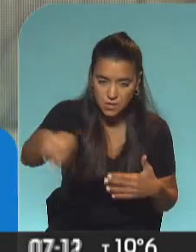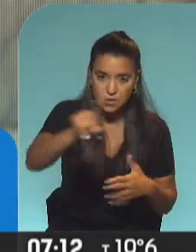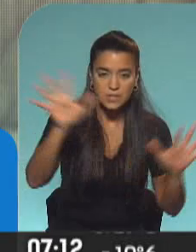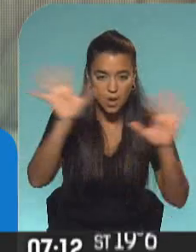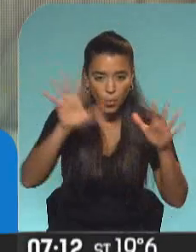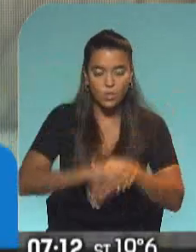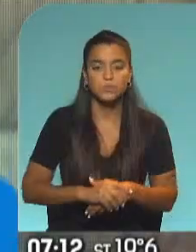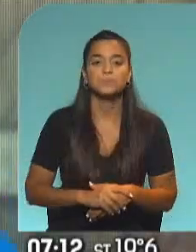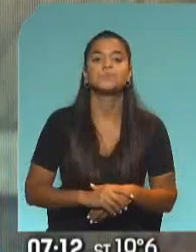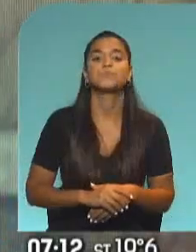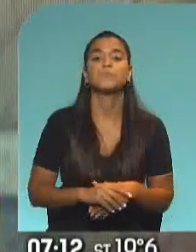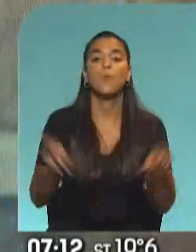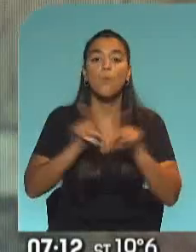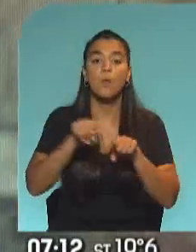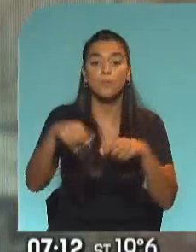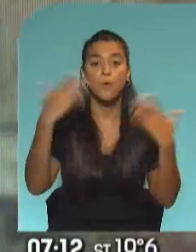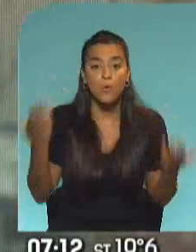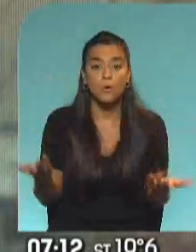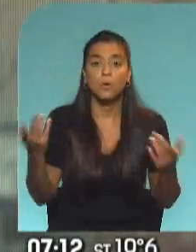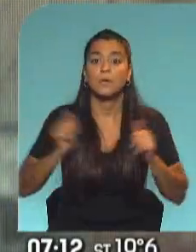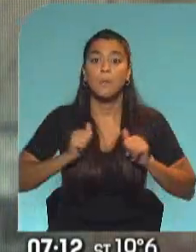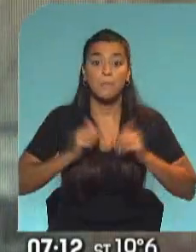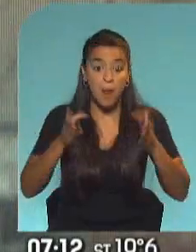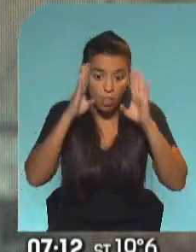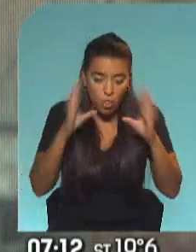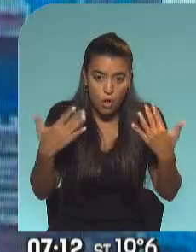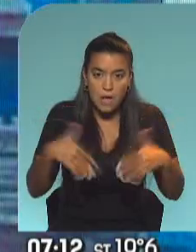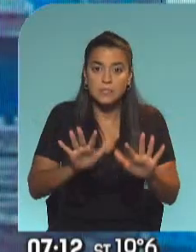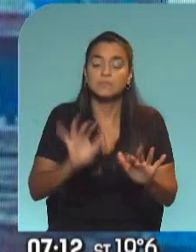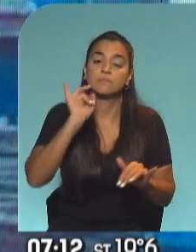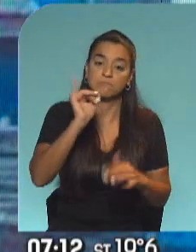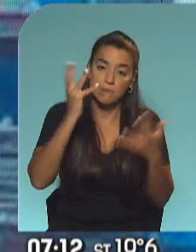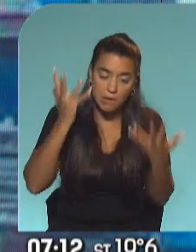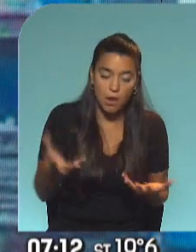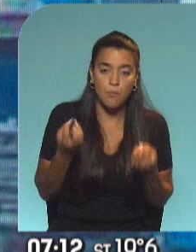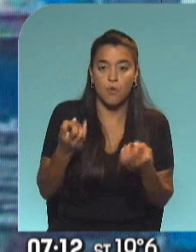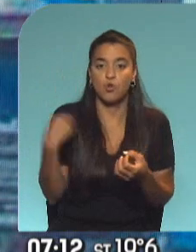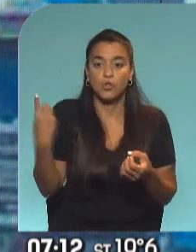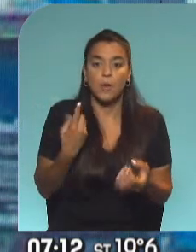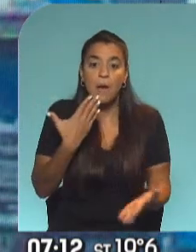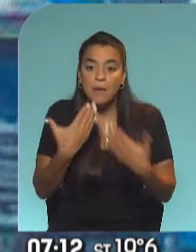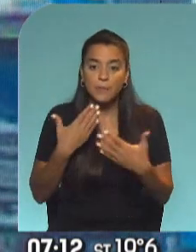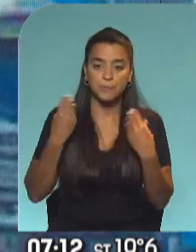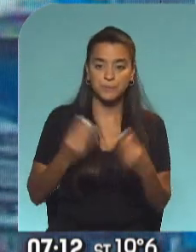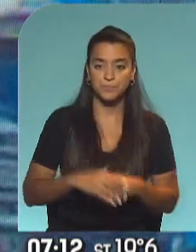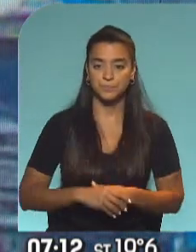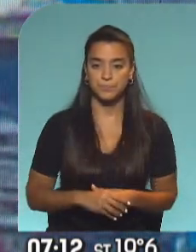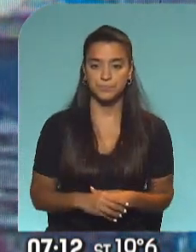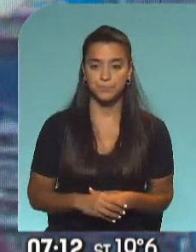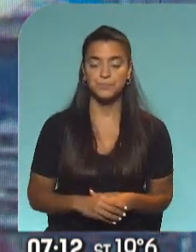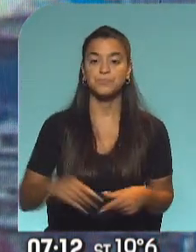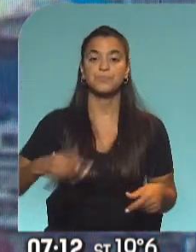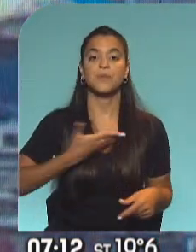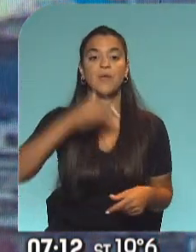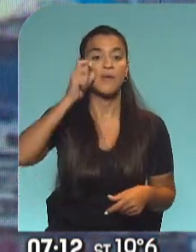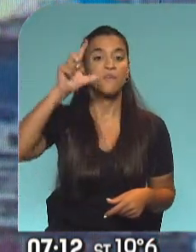Un saludo. Igualmente. Bueno, Néstor, toda la expectativa puesta allí, ¿no? Sí, claro, porque además lo que estamos hablando es básicamente de que